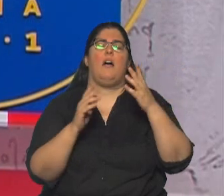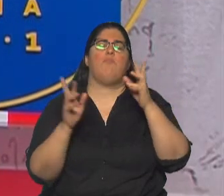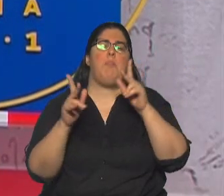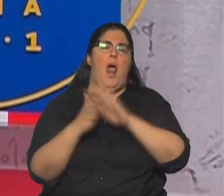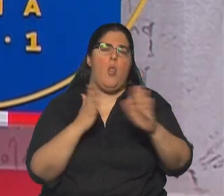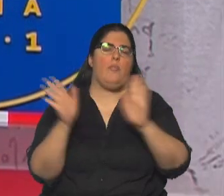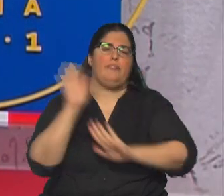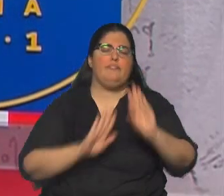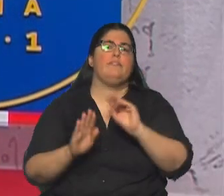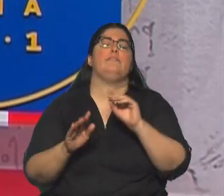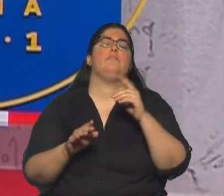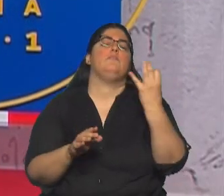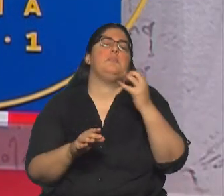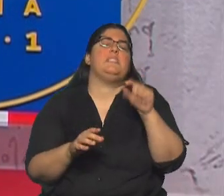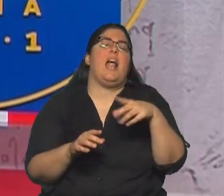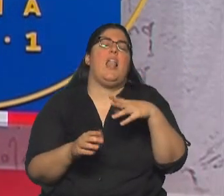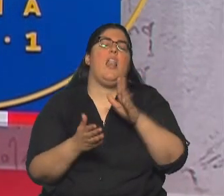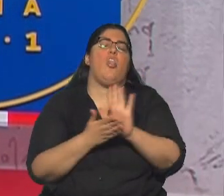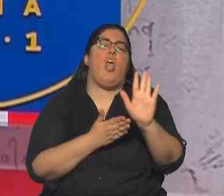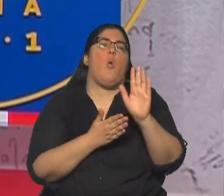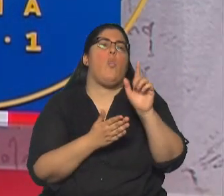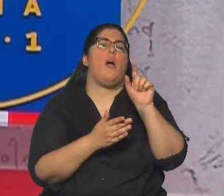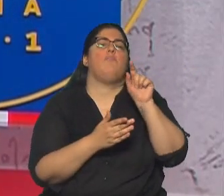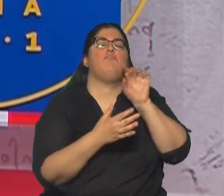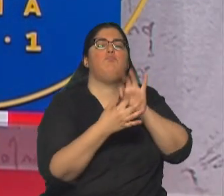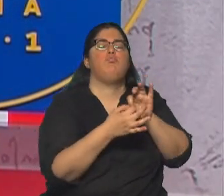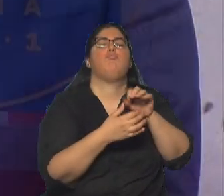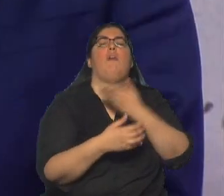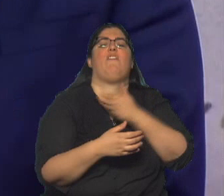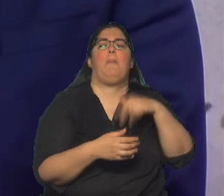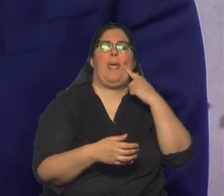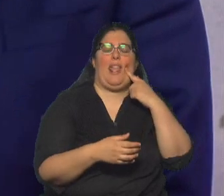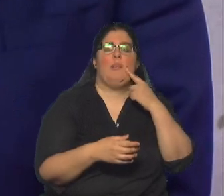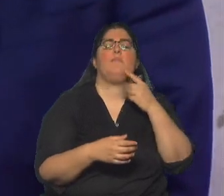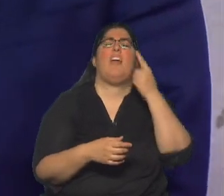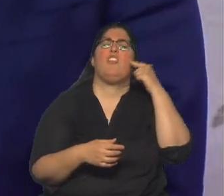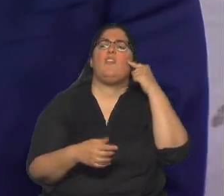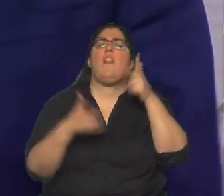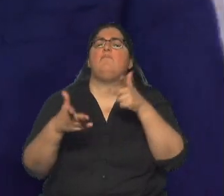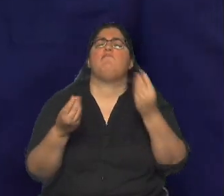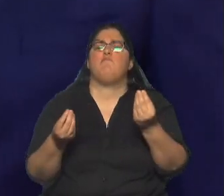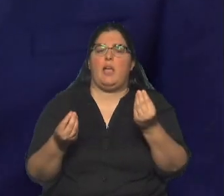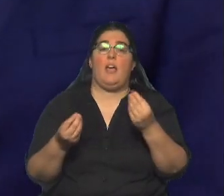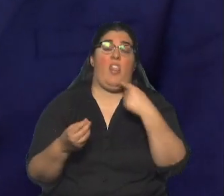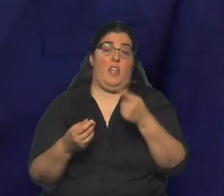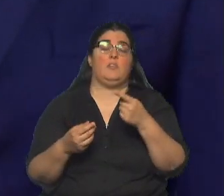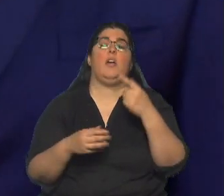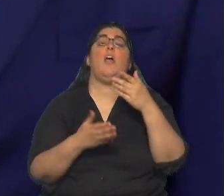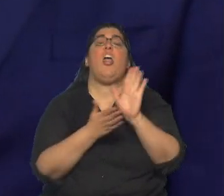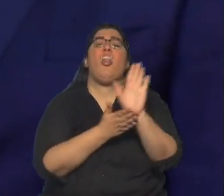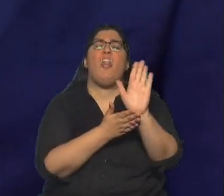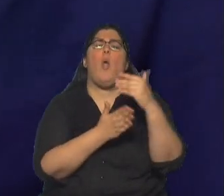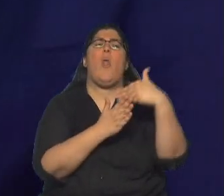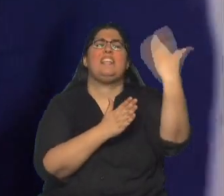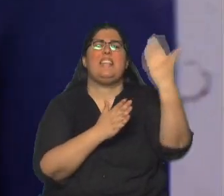nuestra deuda frente al fondo monetario internacional que dijo alberto fernández la deuda externa que mi gobierno